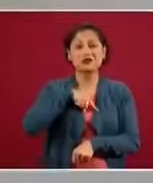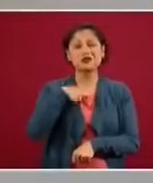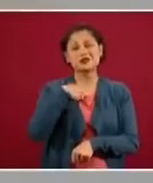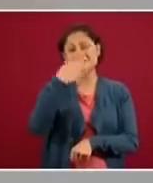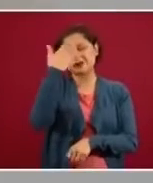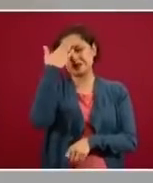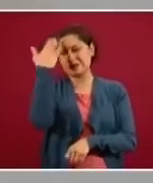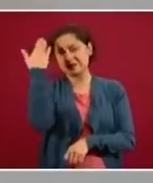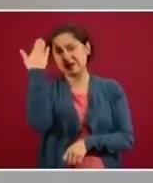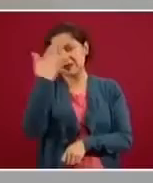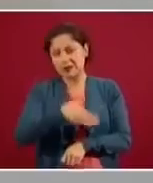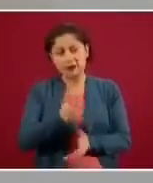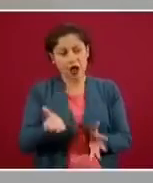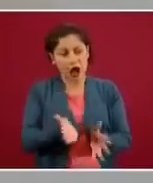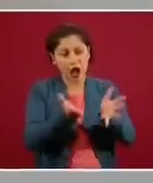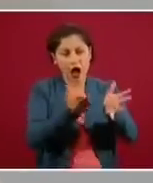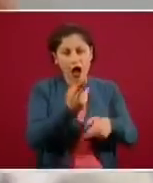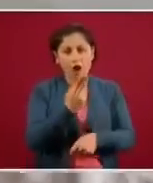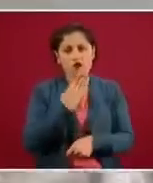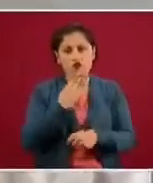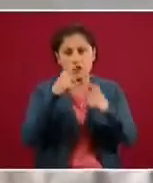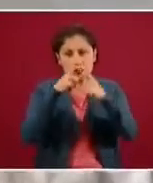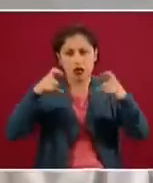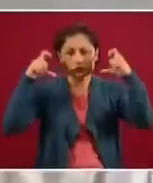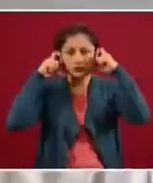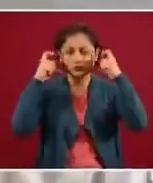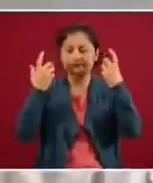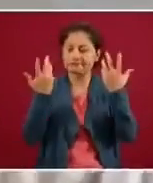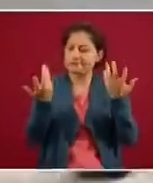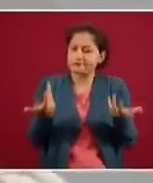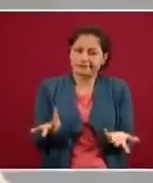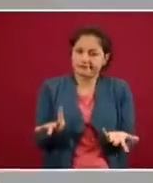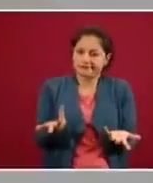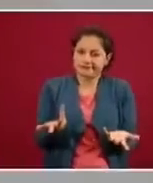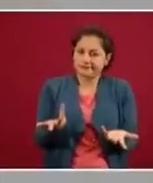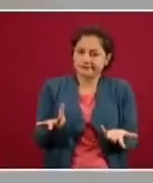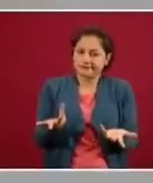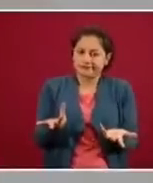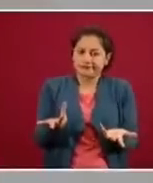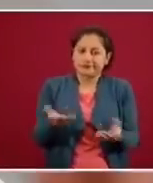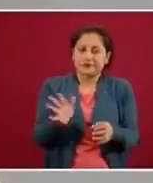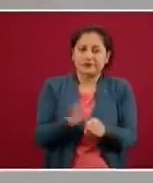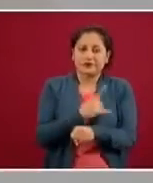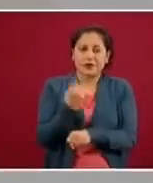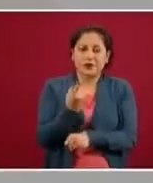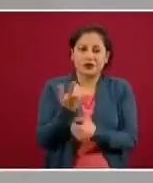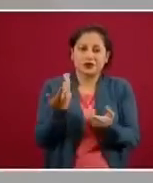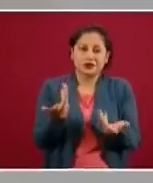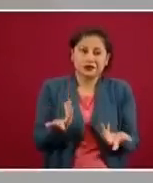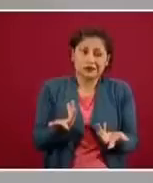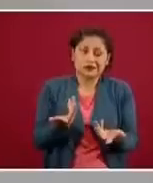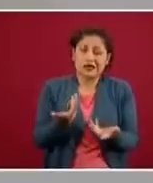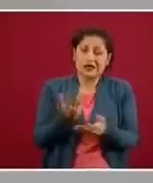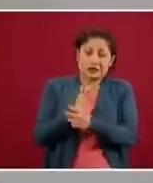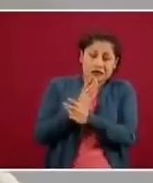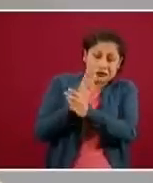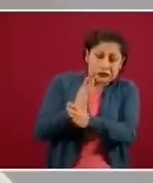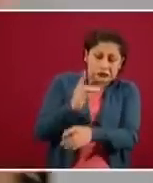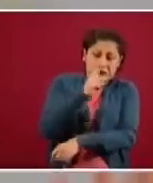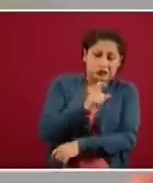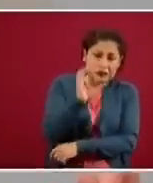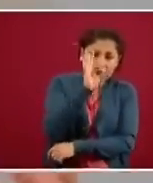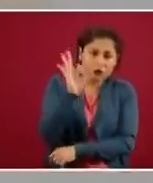enfática en pro del cubrebocas y de uso comunitario, pero tampoco estamos en contra. Si es un